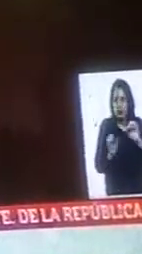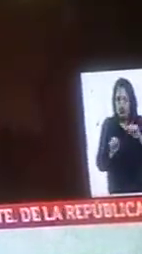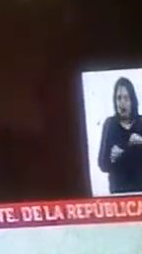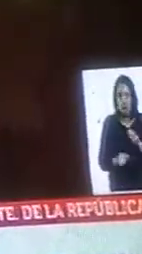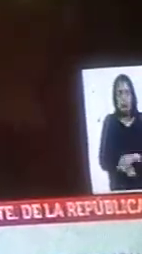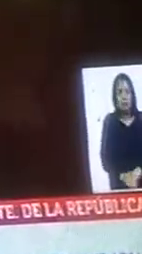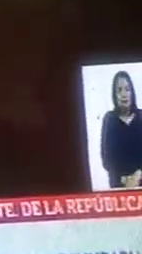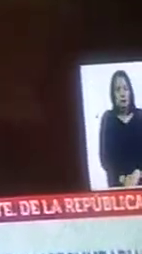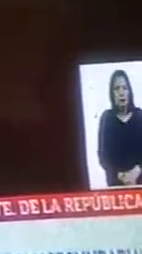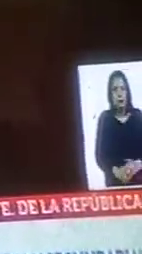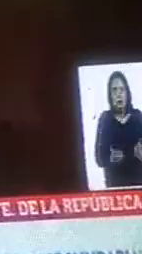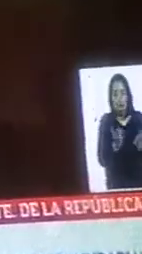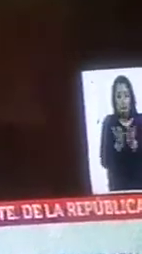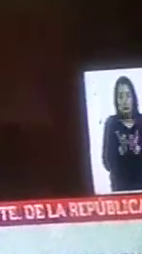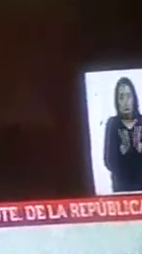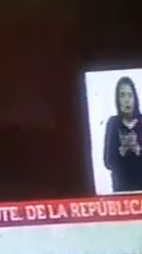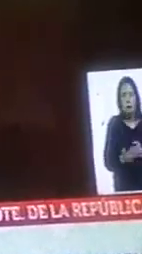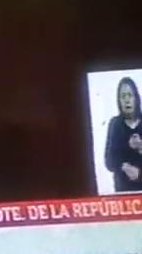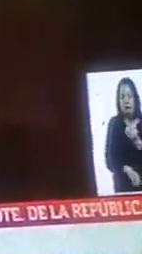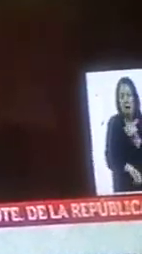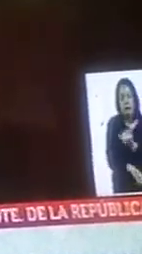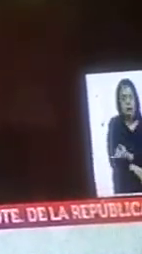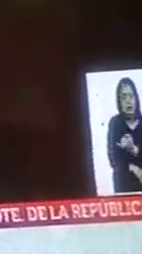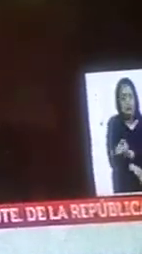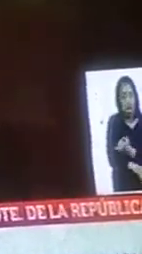las escuelas e